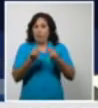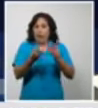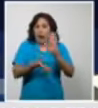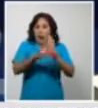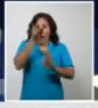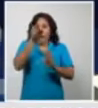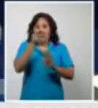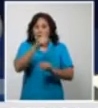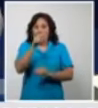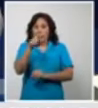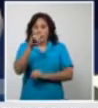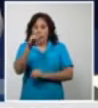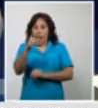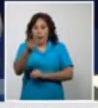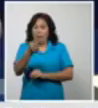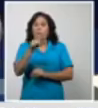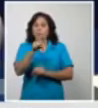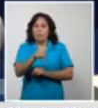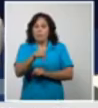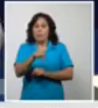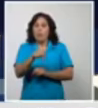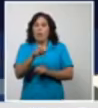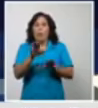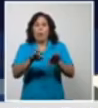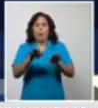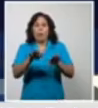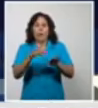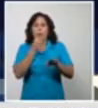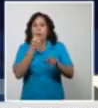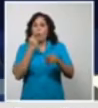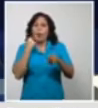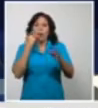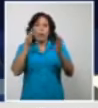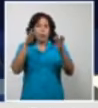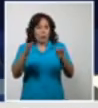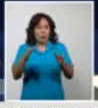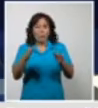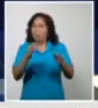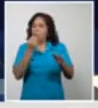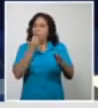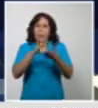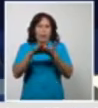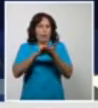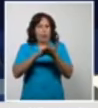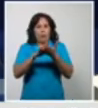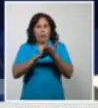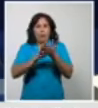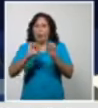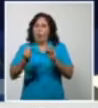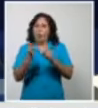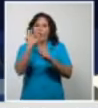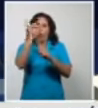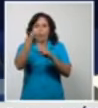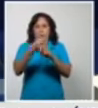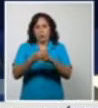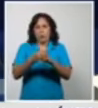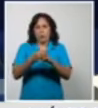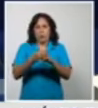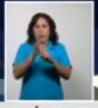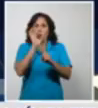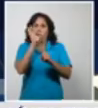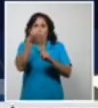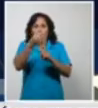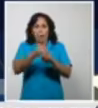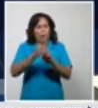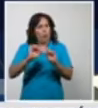se les recomendaba que durante un periodo de tiempo pues utilizaran preservativos, condones,